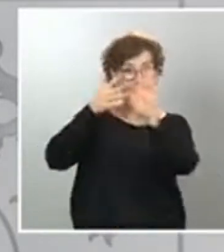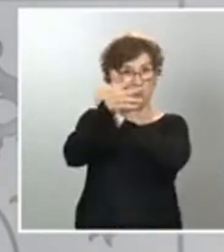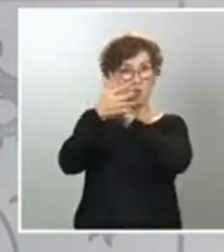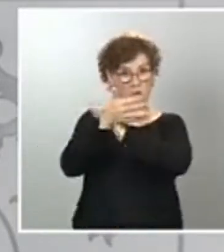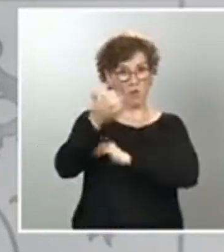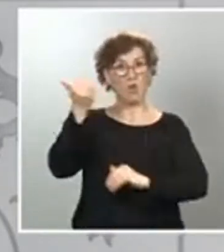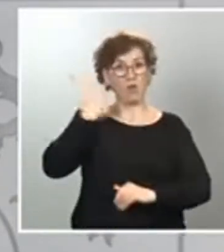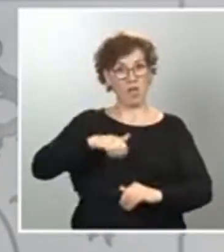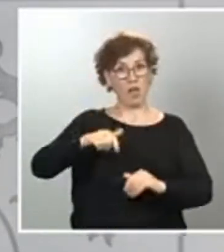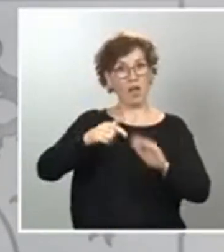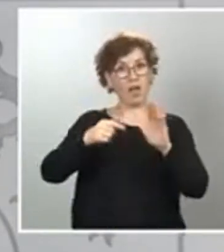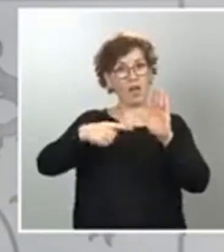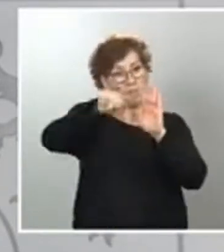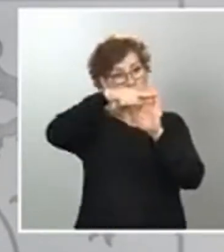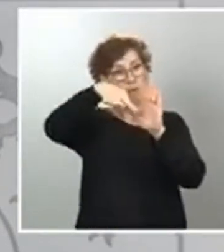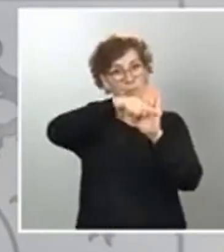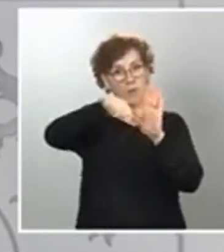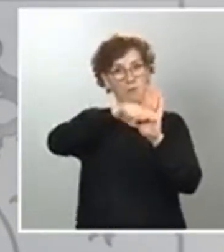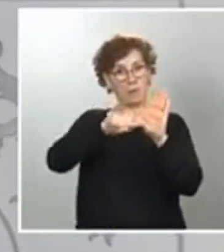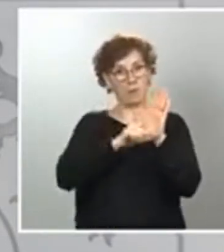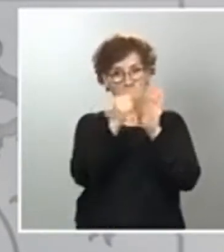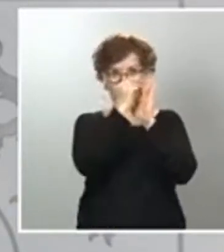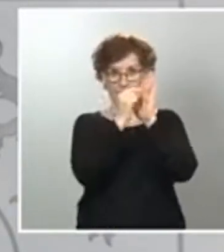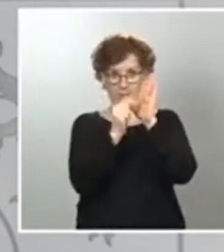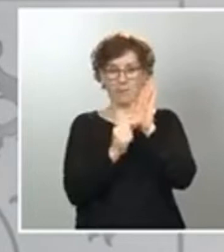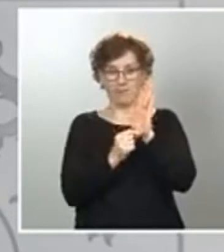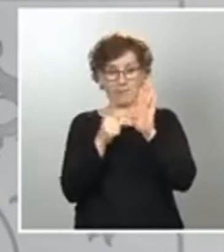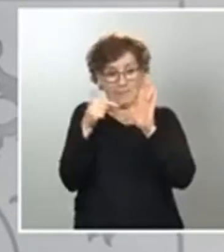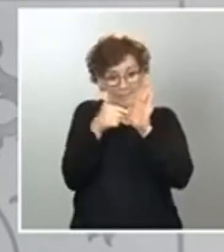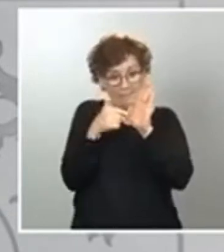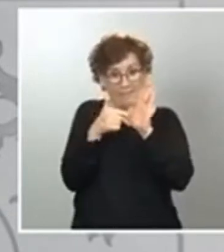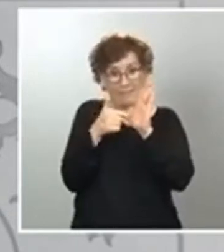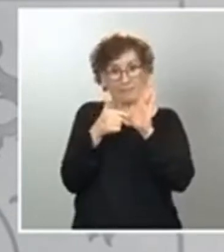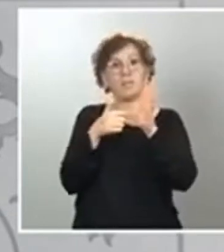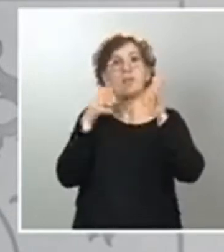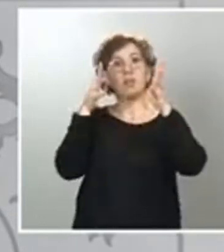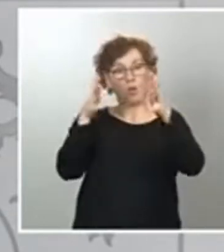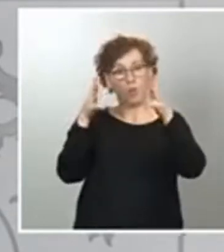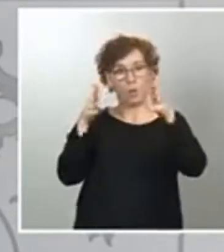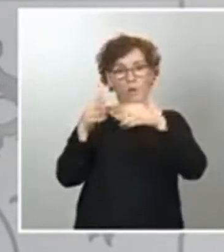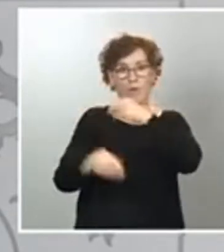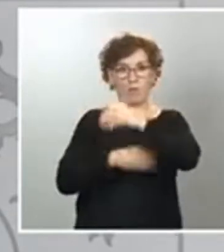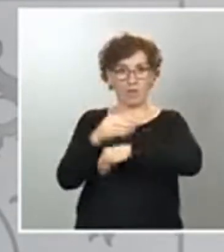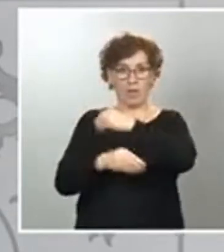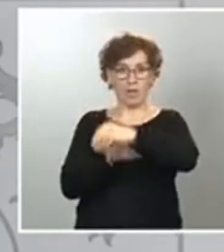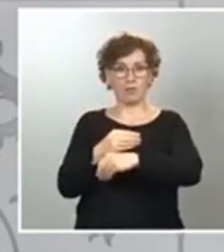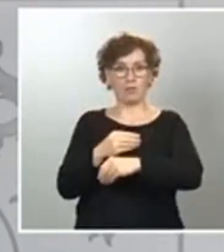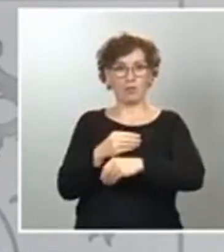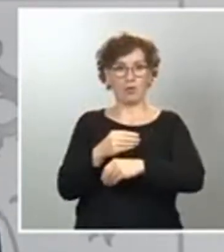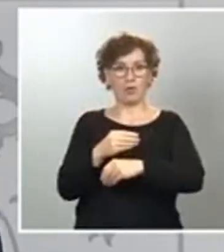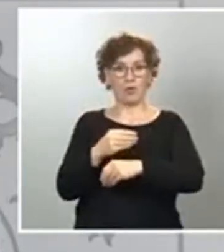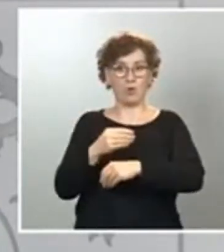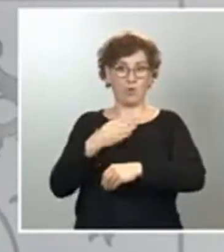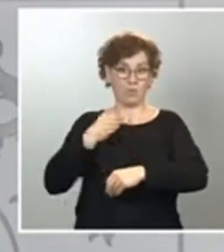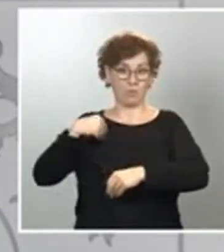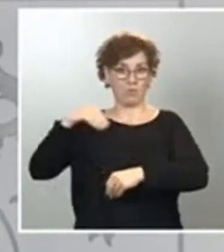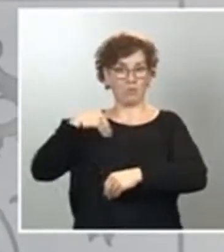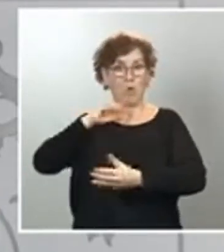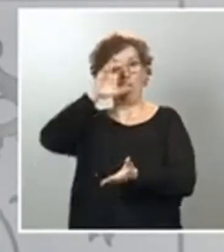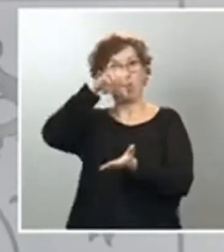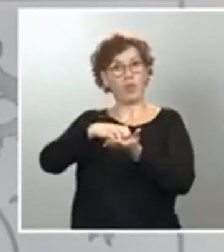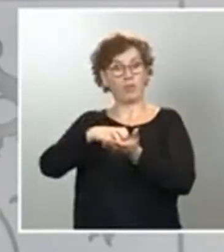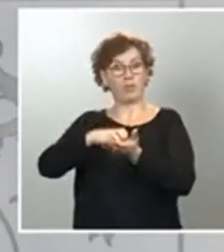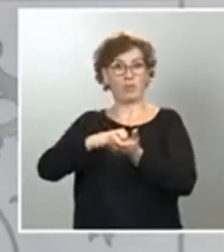es, lógicamente, la recomendación que ha hecho el CAES, que dirige el doctor Simón. ¿Cuáles serán